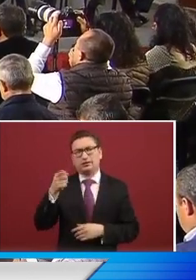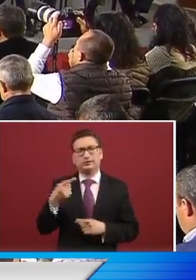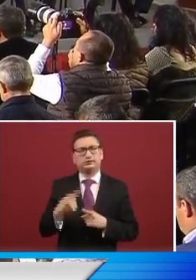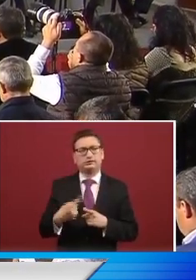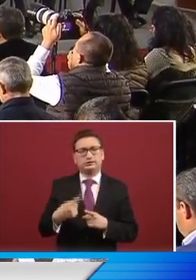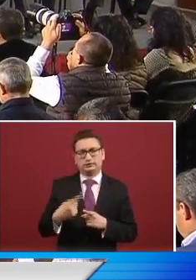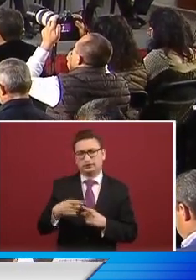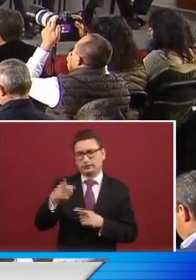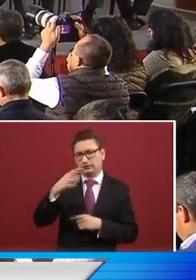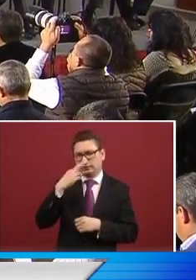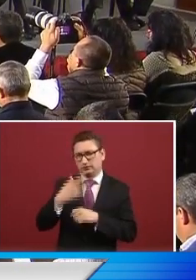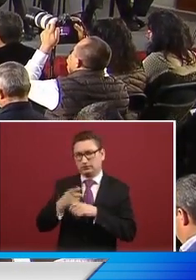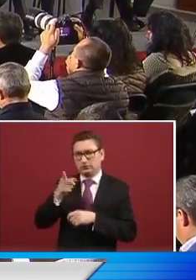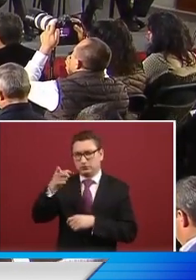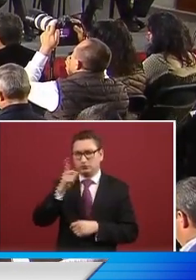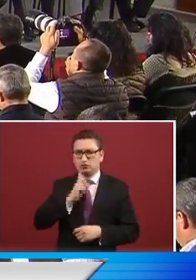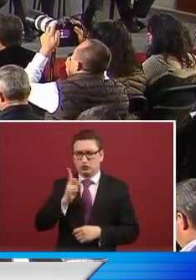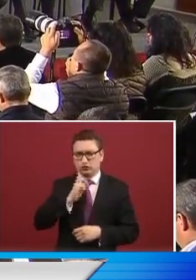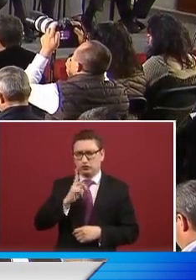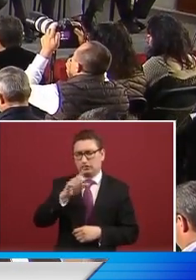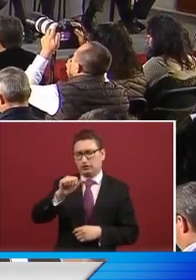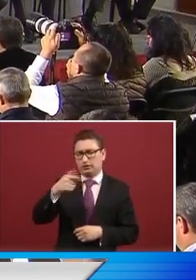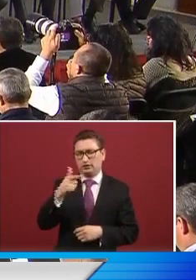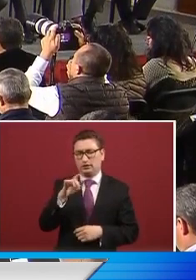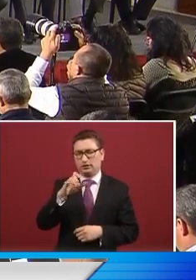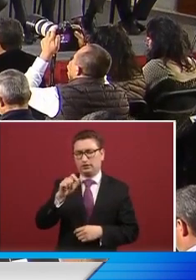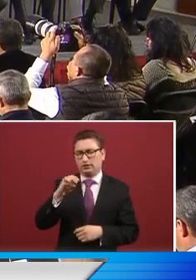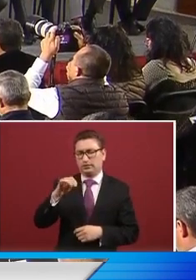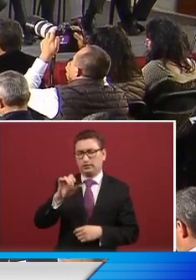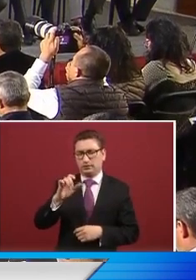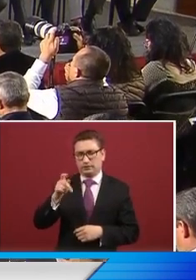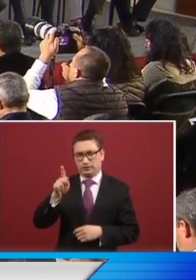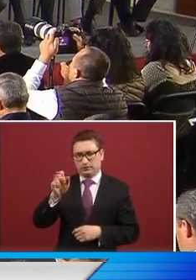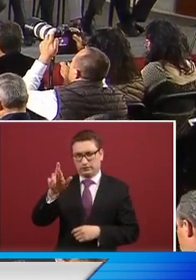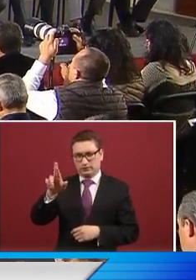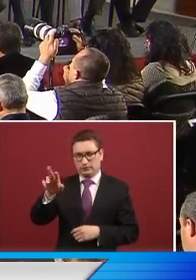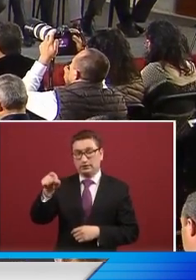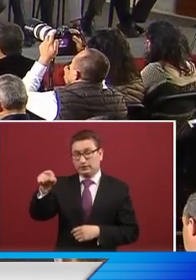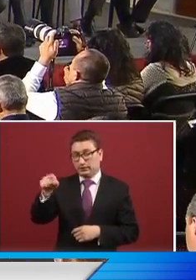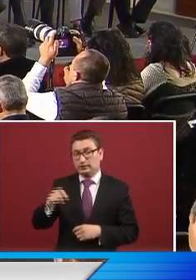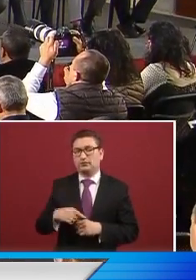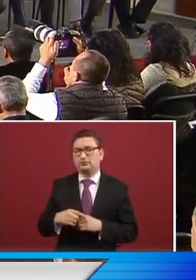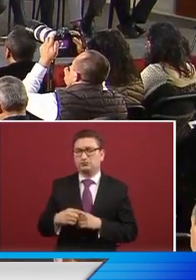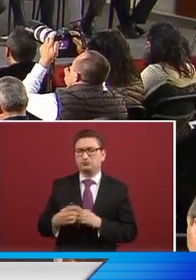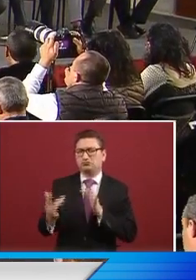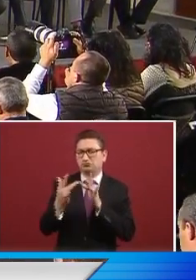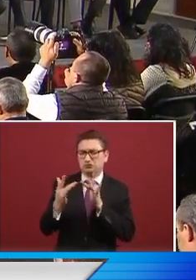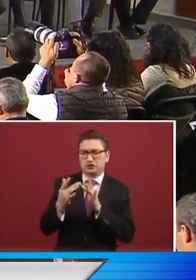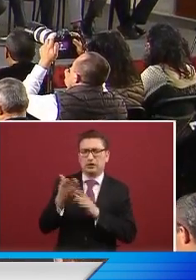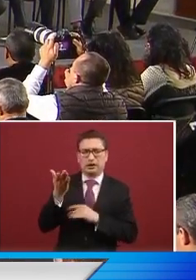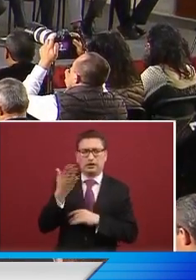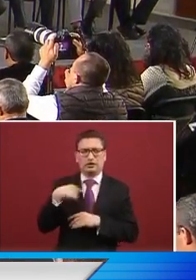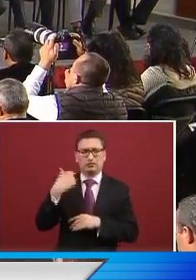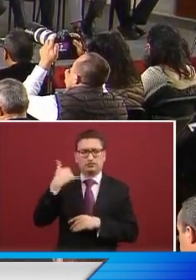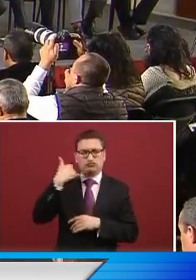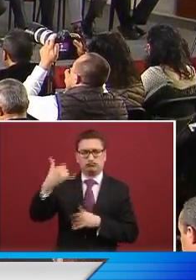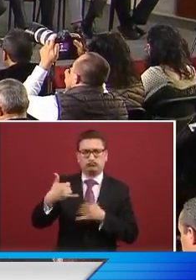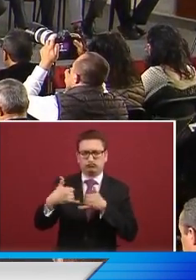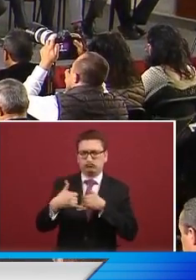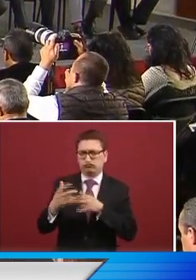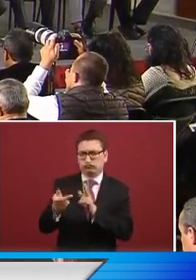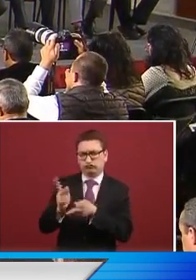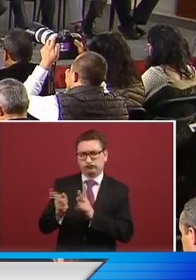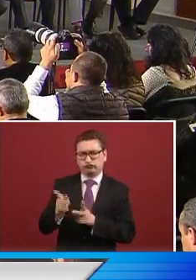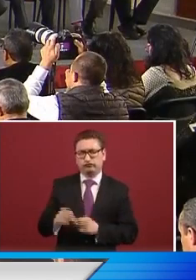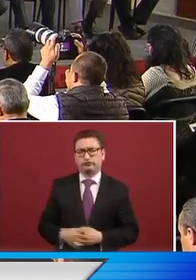con la canciller Angela Merkel. Se sostuvo una conversación con Angela Merkel de la cooperación económica